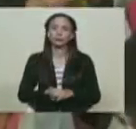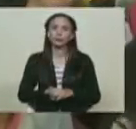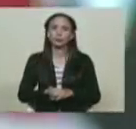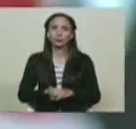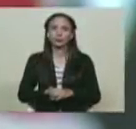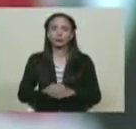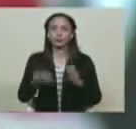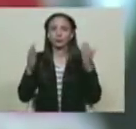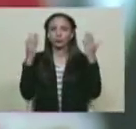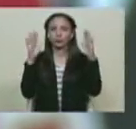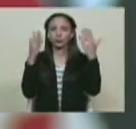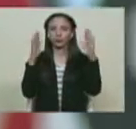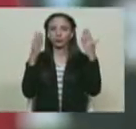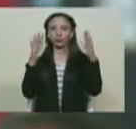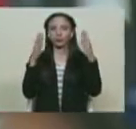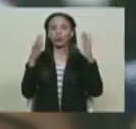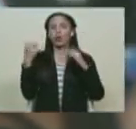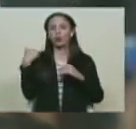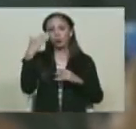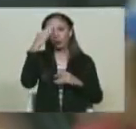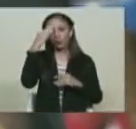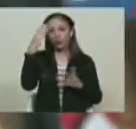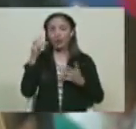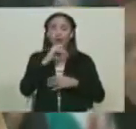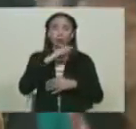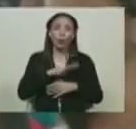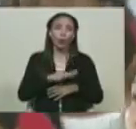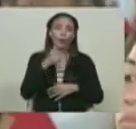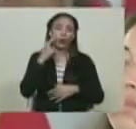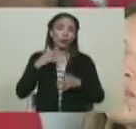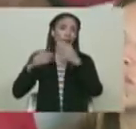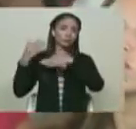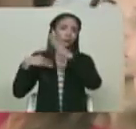Yo sé de muchas historias, Blanca Ecao, camarada.